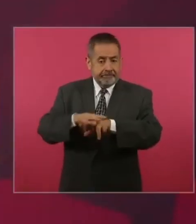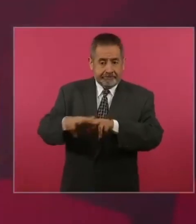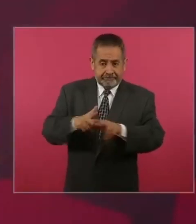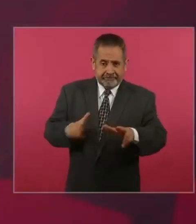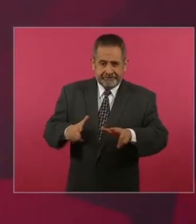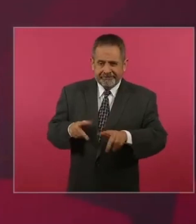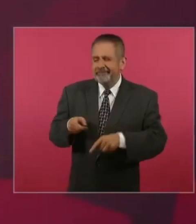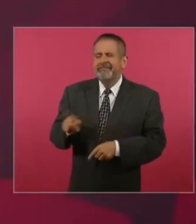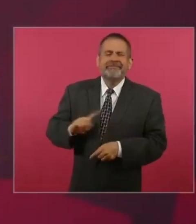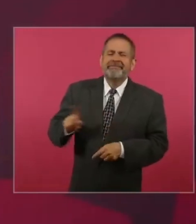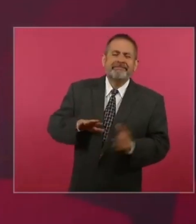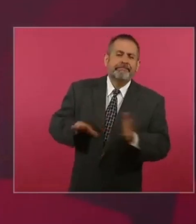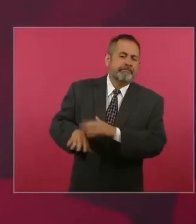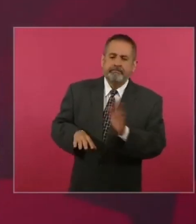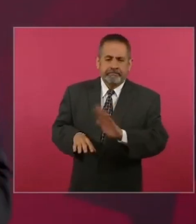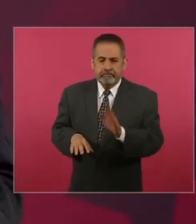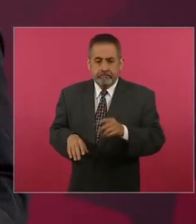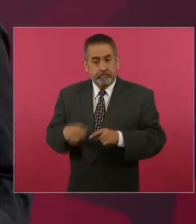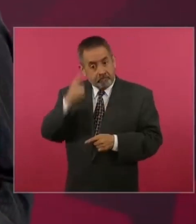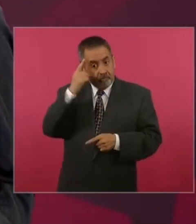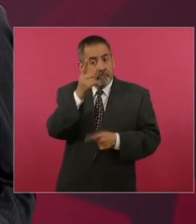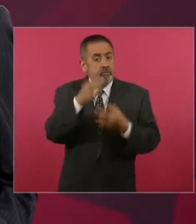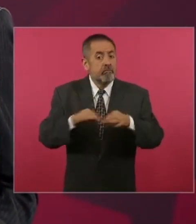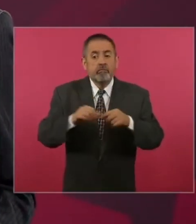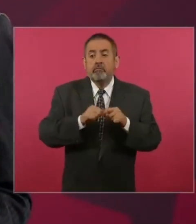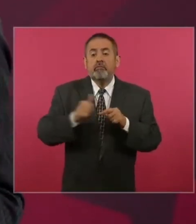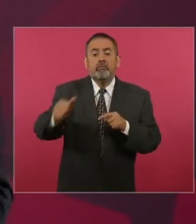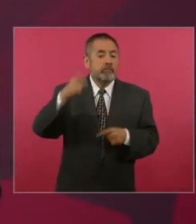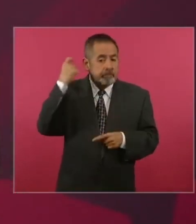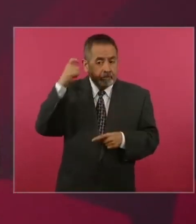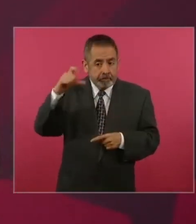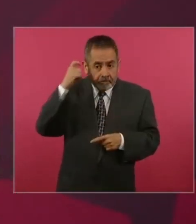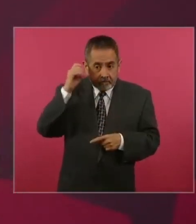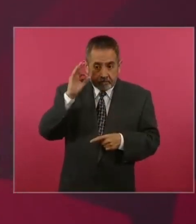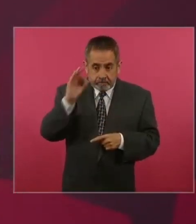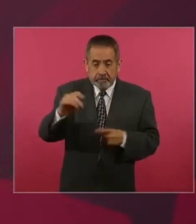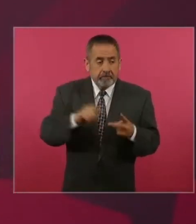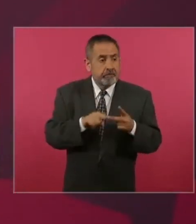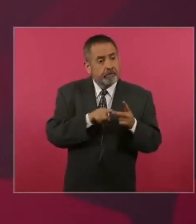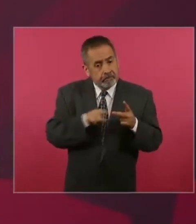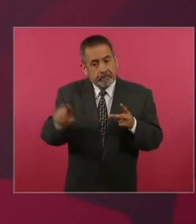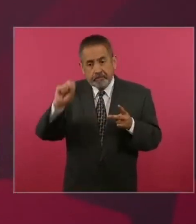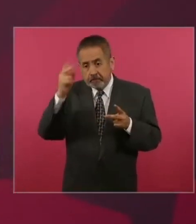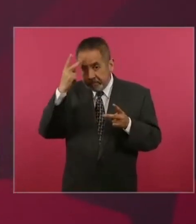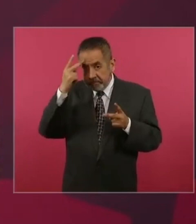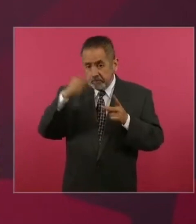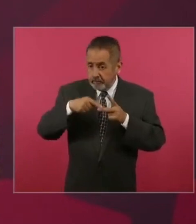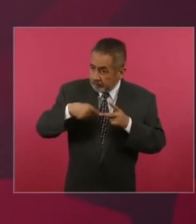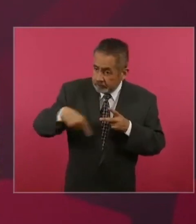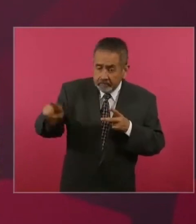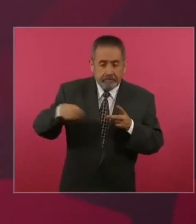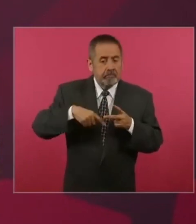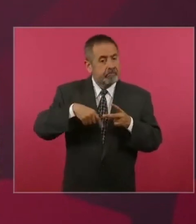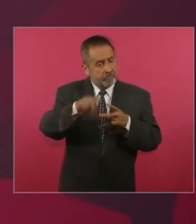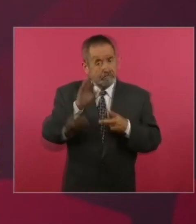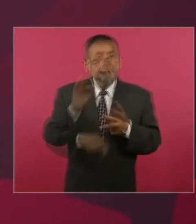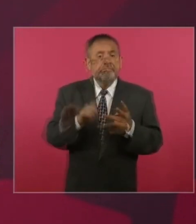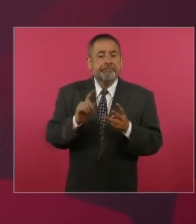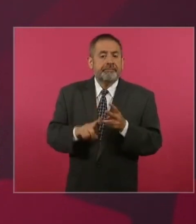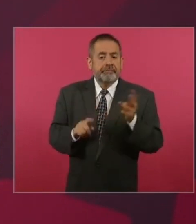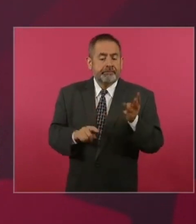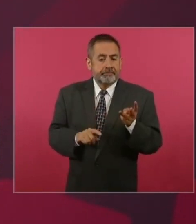tren a Querétaro no descartar el tren a San Luis no descartar